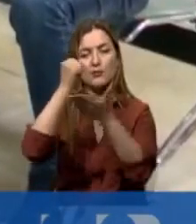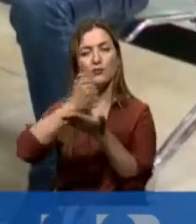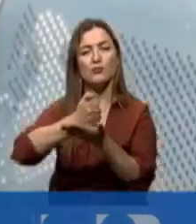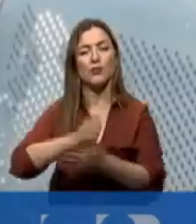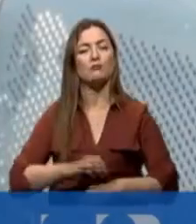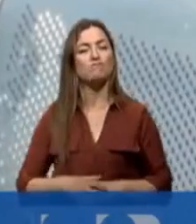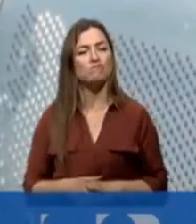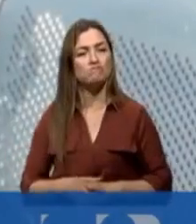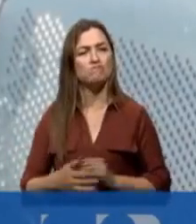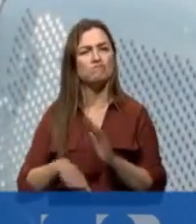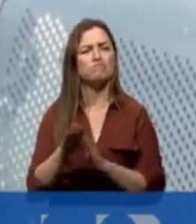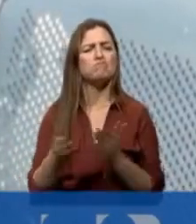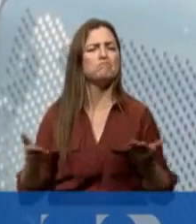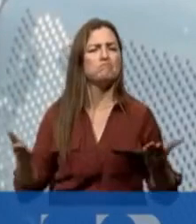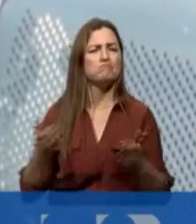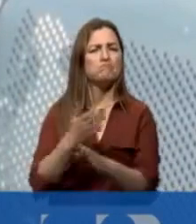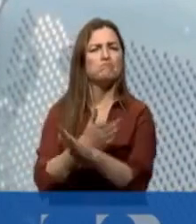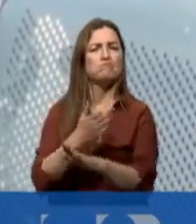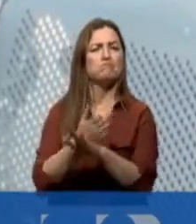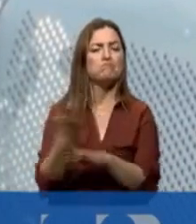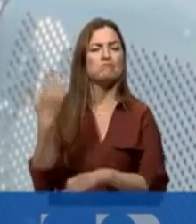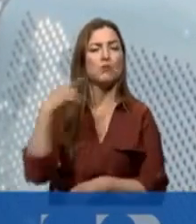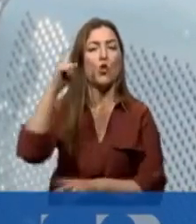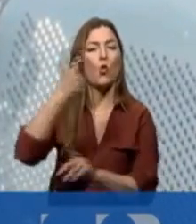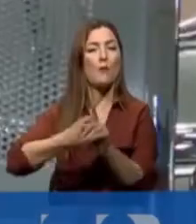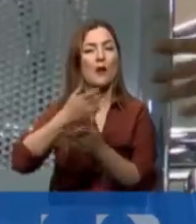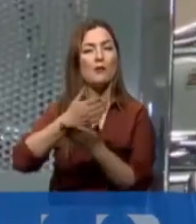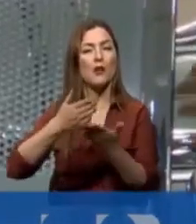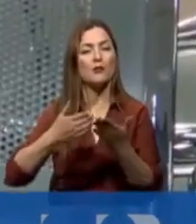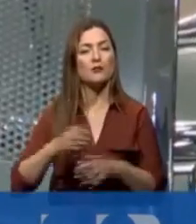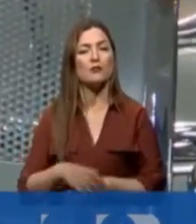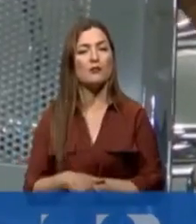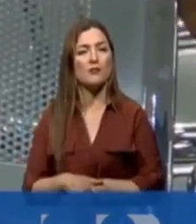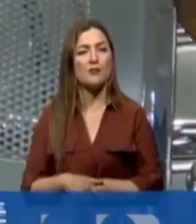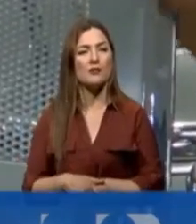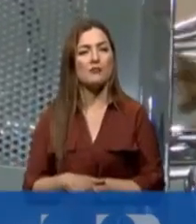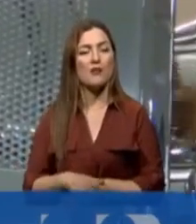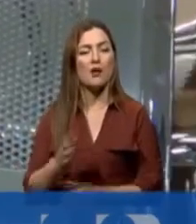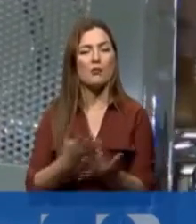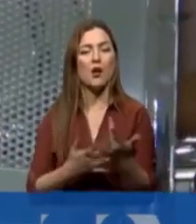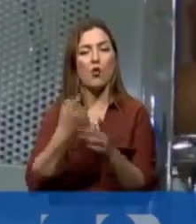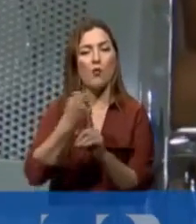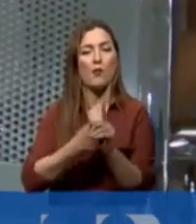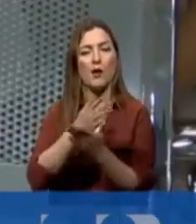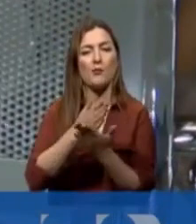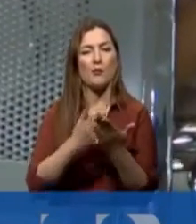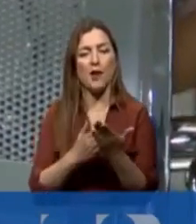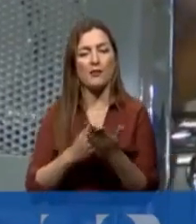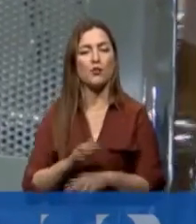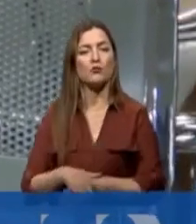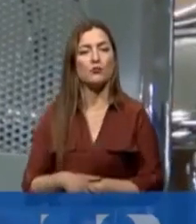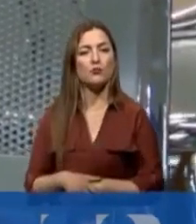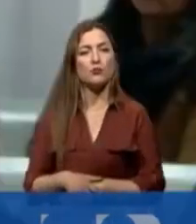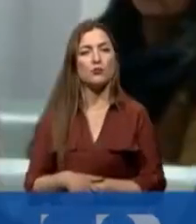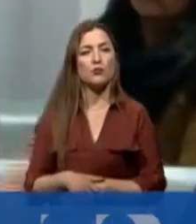pasaporte. La mayoría de ellos tomó su turno hace más de un mes y medio. Sí, tuve que esperar aproximadamente un mes y medio para poder tener de lo que se